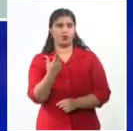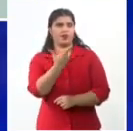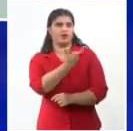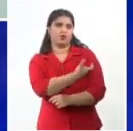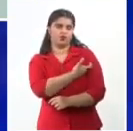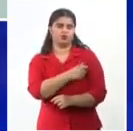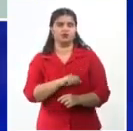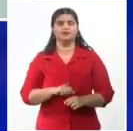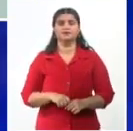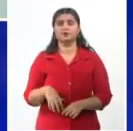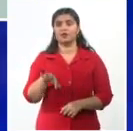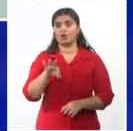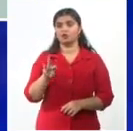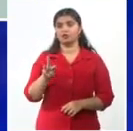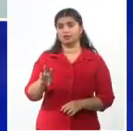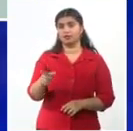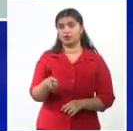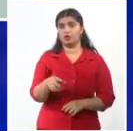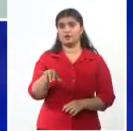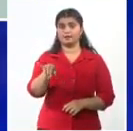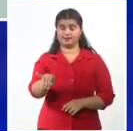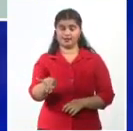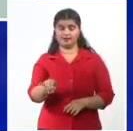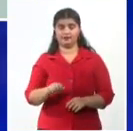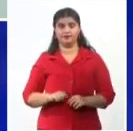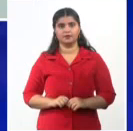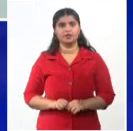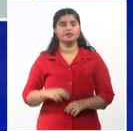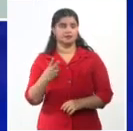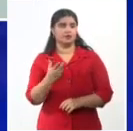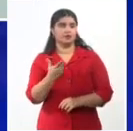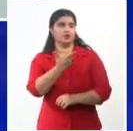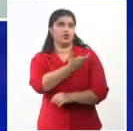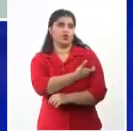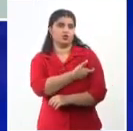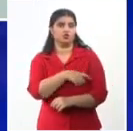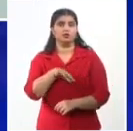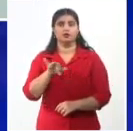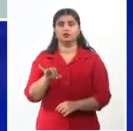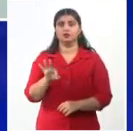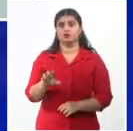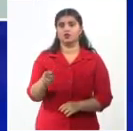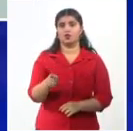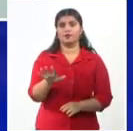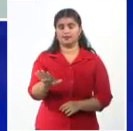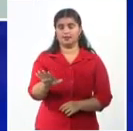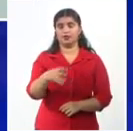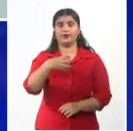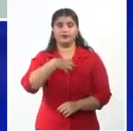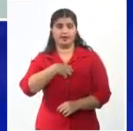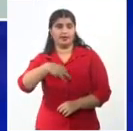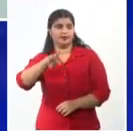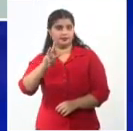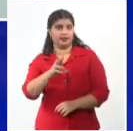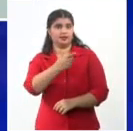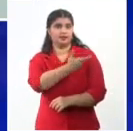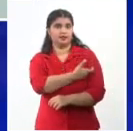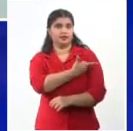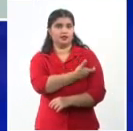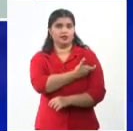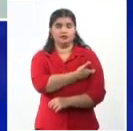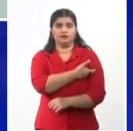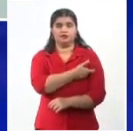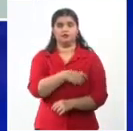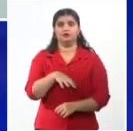82,6% con segunda, 78,5% con tercera, el 83% con